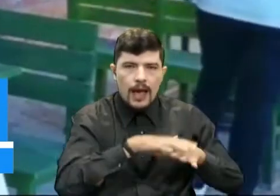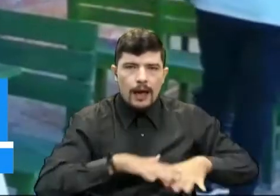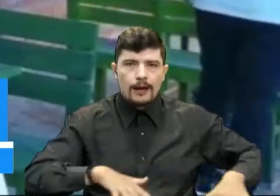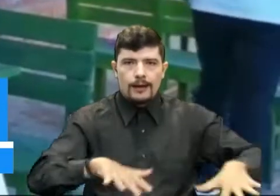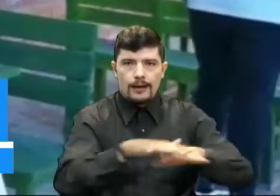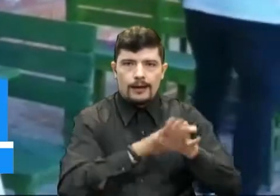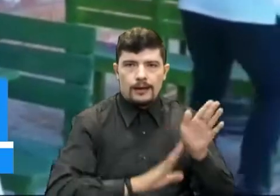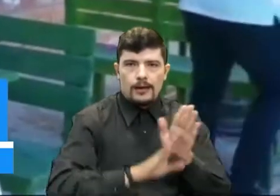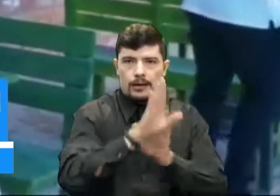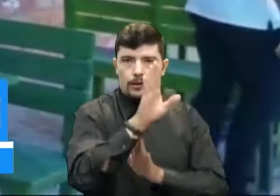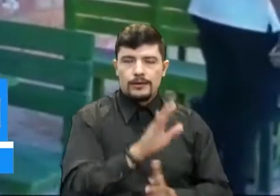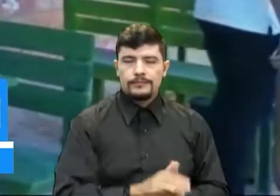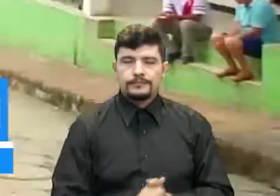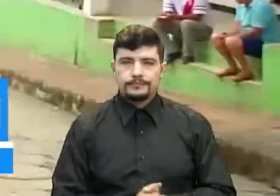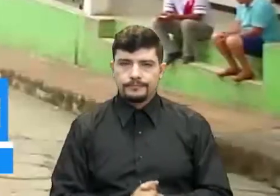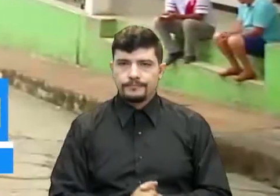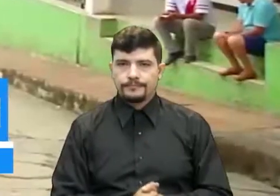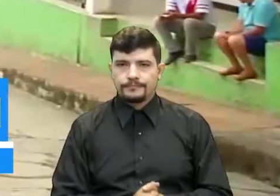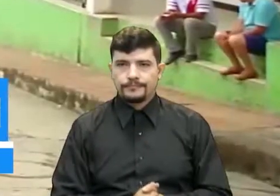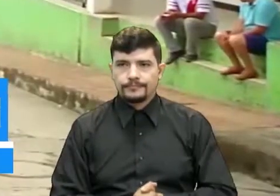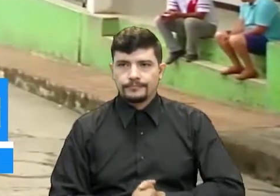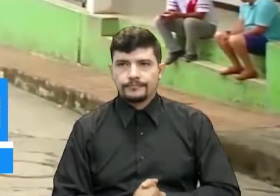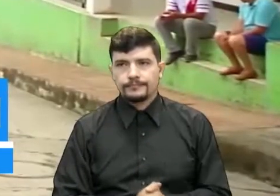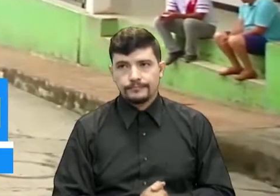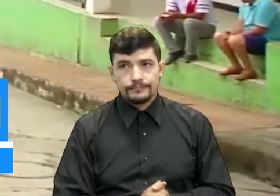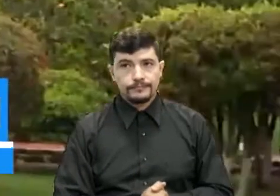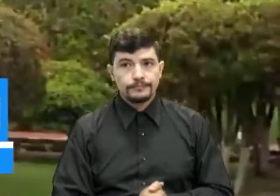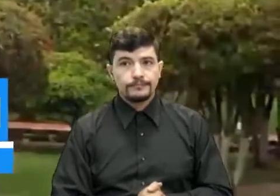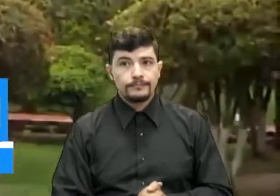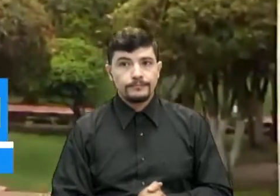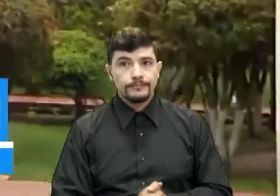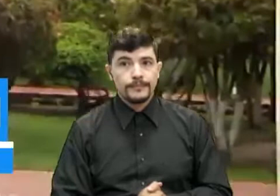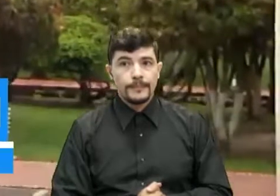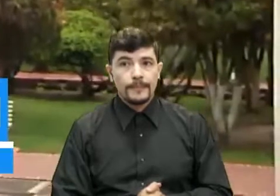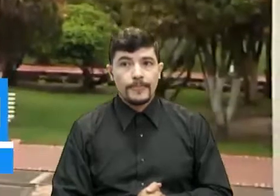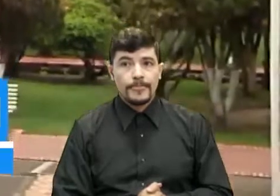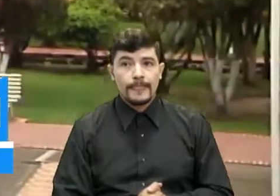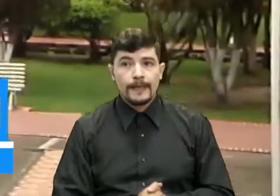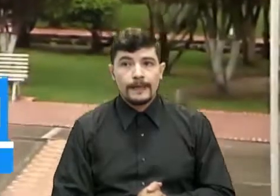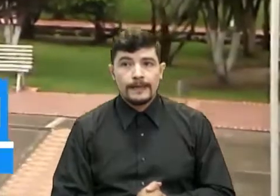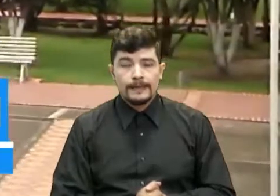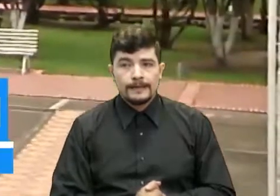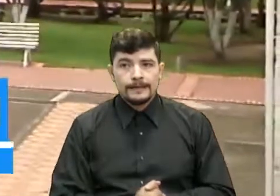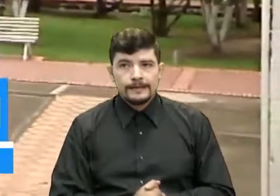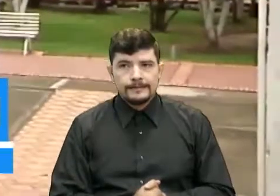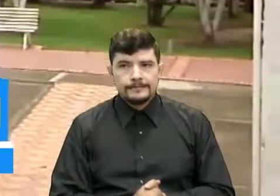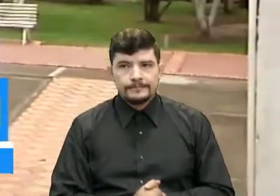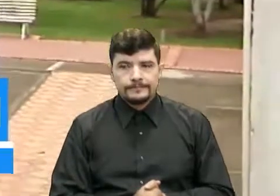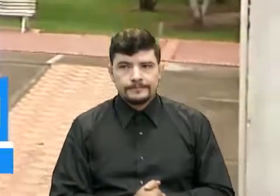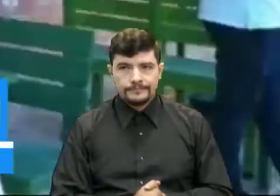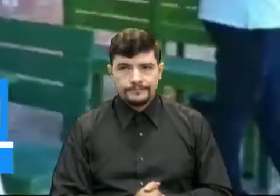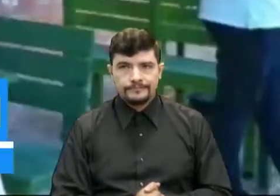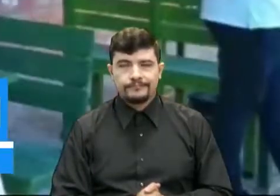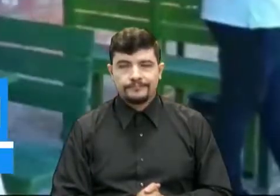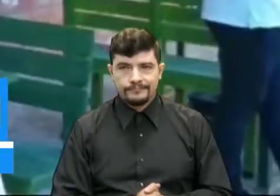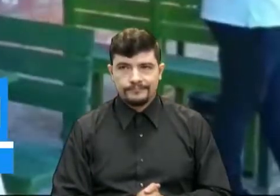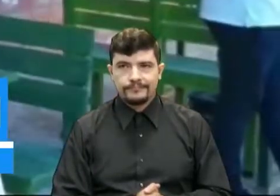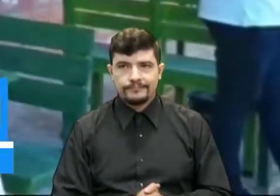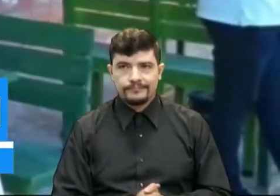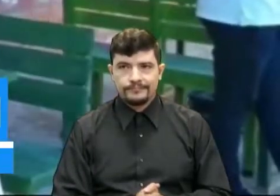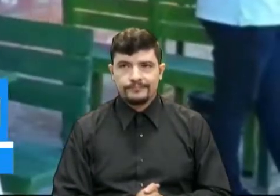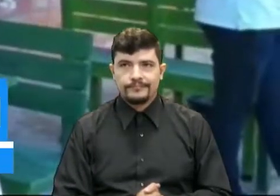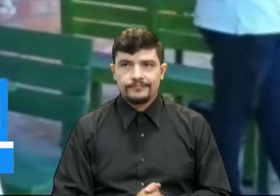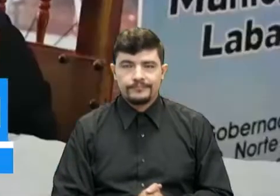los provincias, todos los municipios de la provincia de Ricaurte para gestionar esos proyectos que nos permitan el desarrollo del planeo para